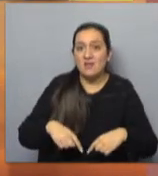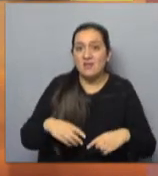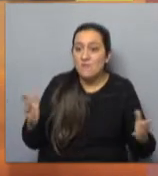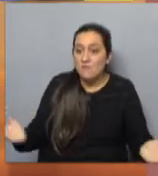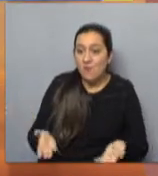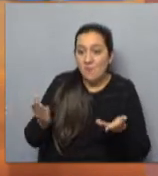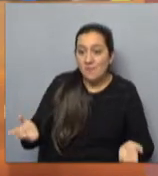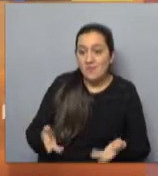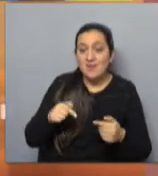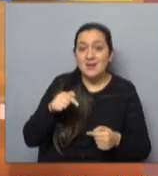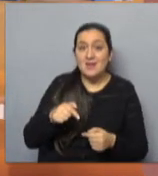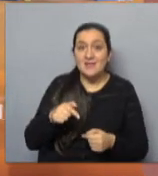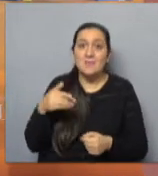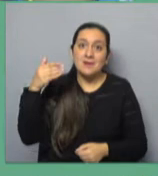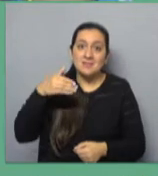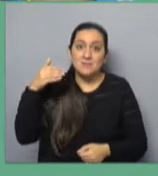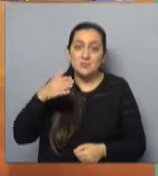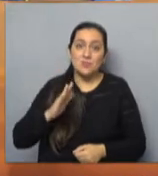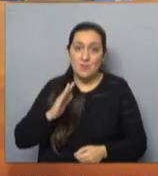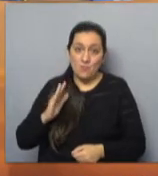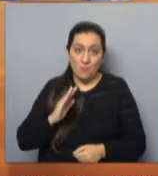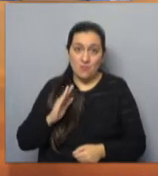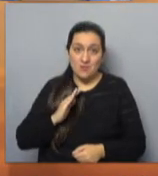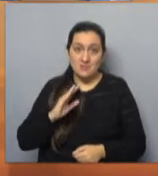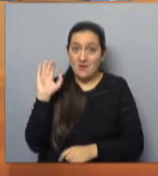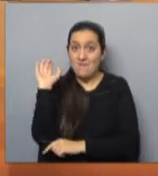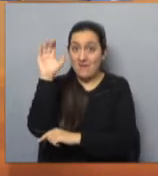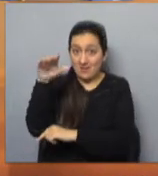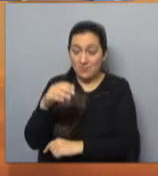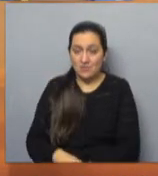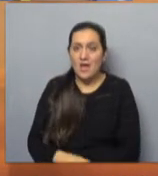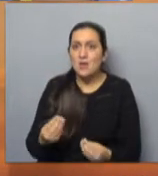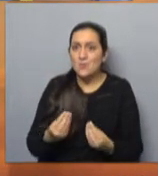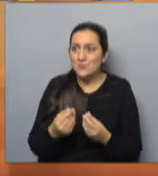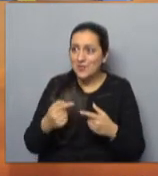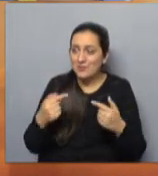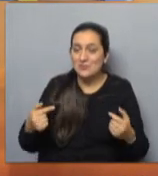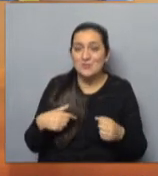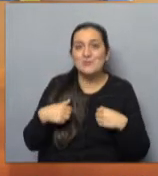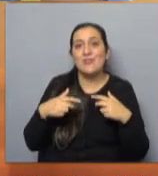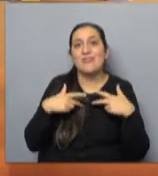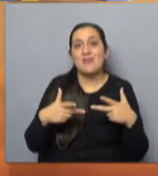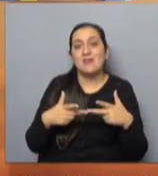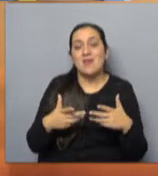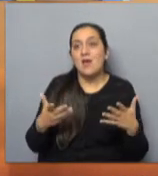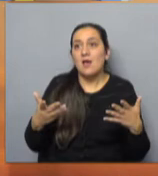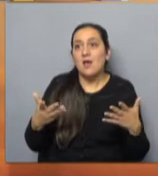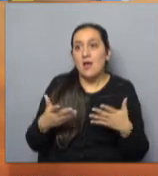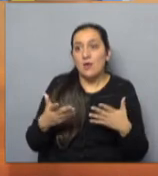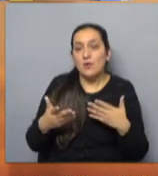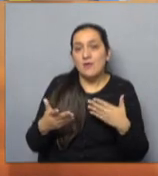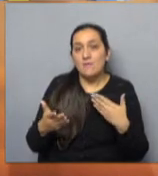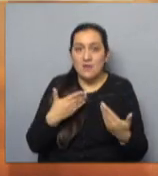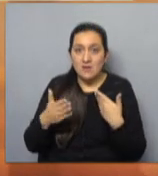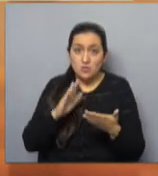esta actuación de las chiquilinas en el vasco no empiezan a pasar muchas cosas por como te dije nosotros ahora te voy a nivel del